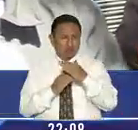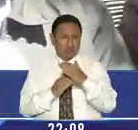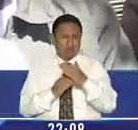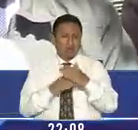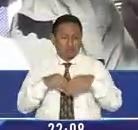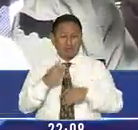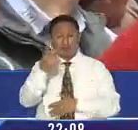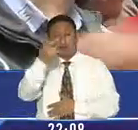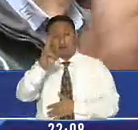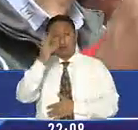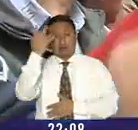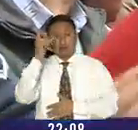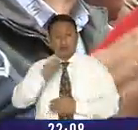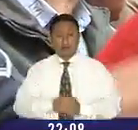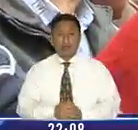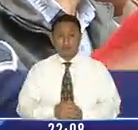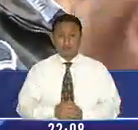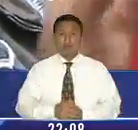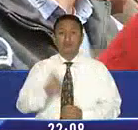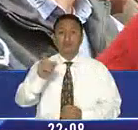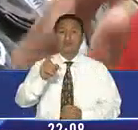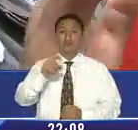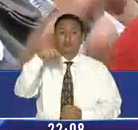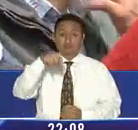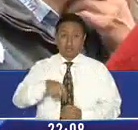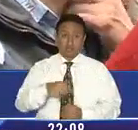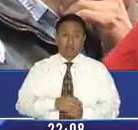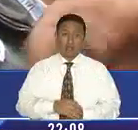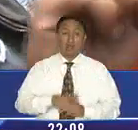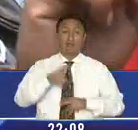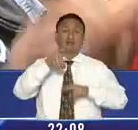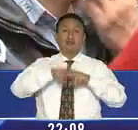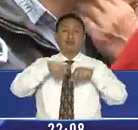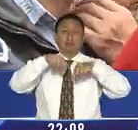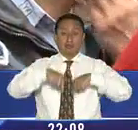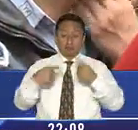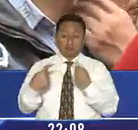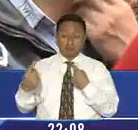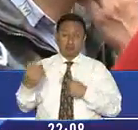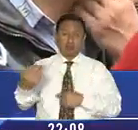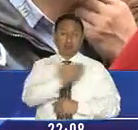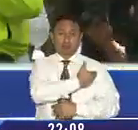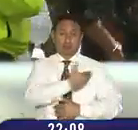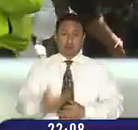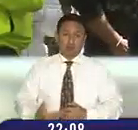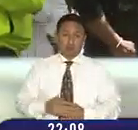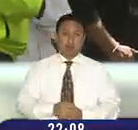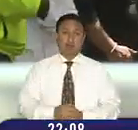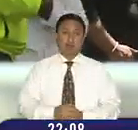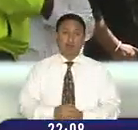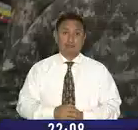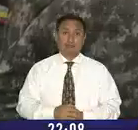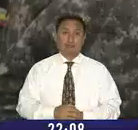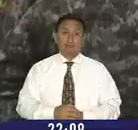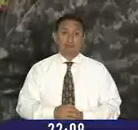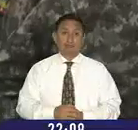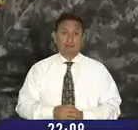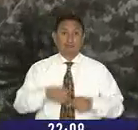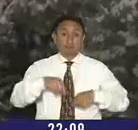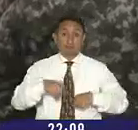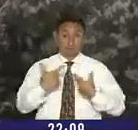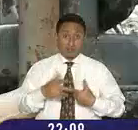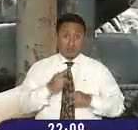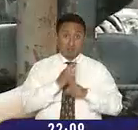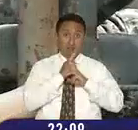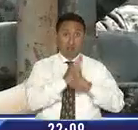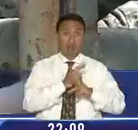pasado 17 días. Necesitamos ya sentar a un diálogo a través de nuestro presidente de la CONAI. Mensaje que en pocos minutos tuvo